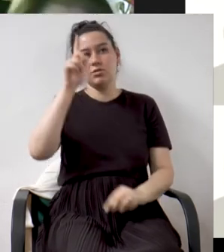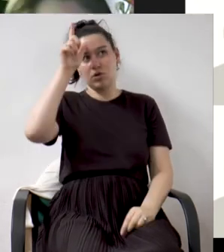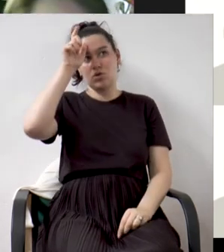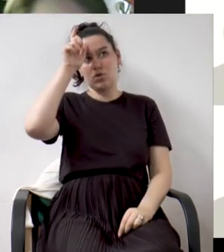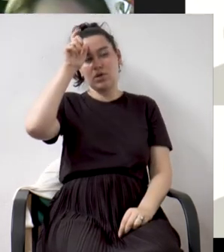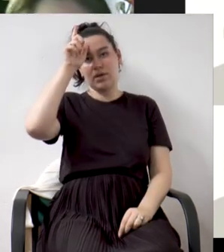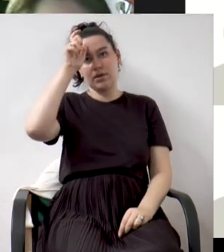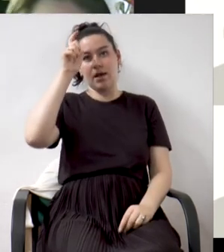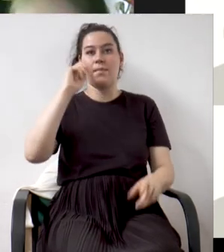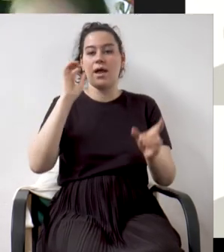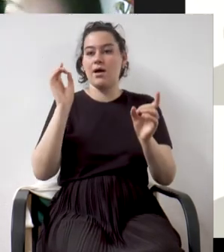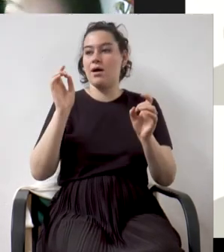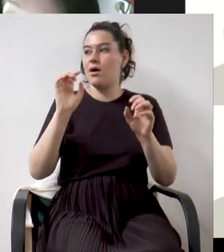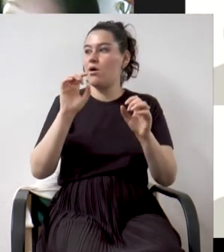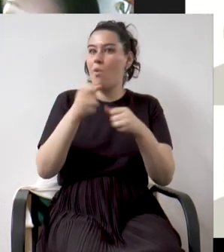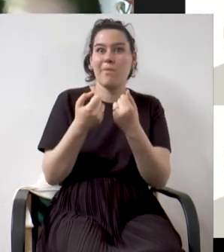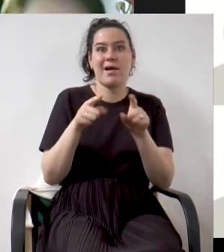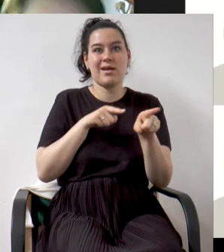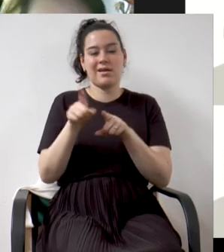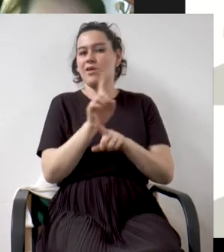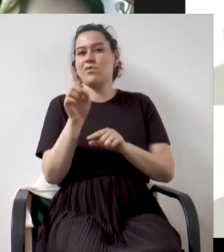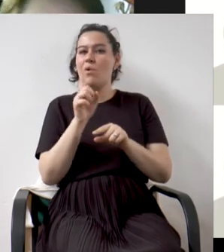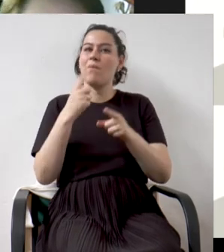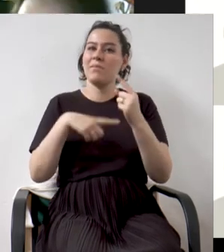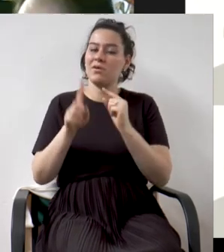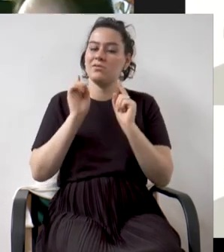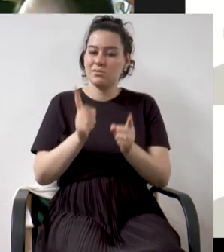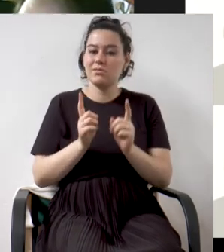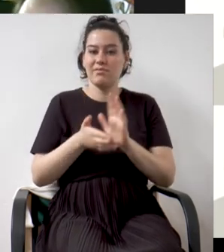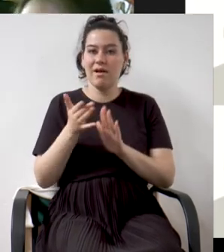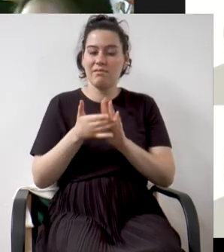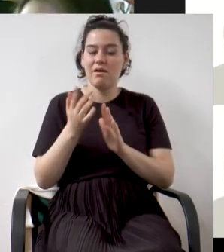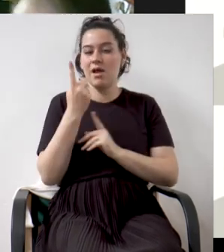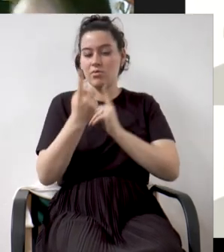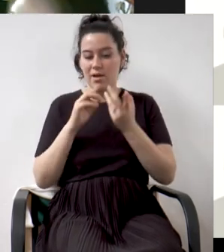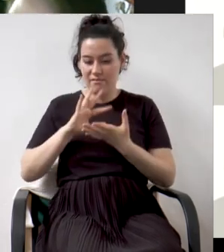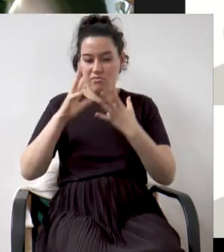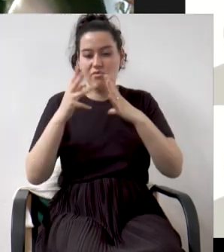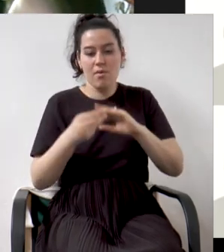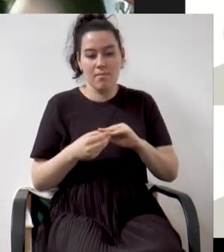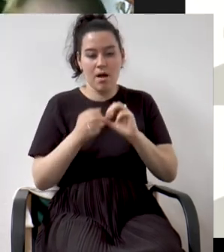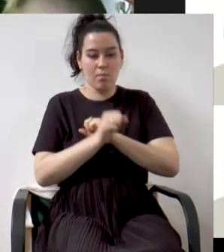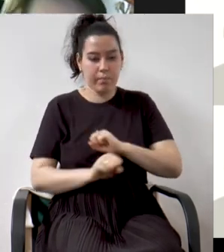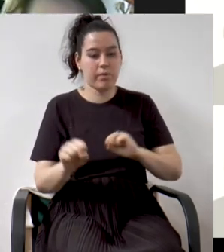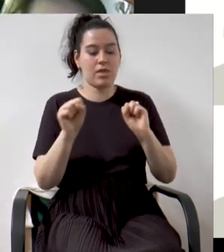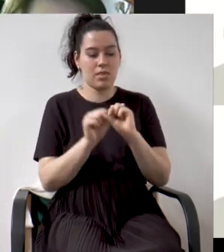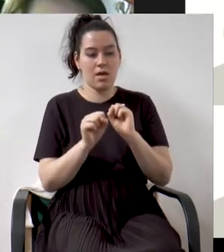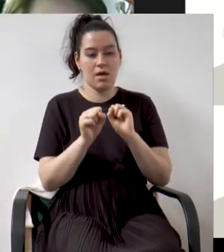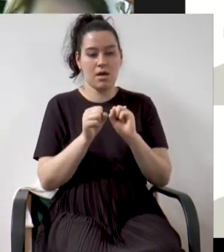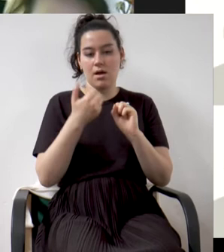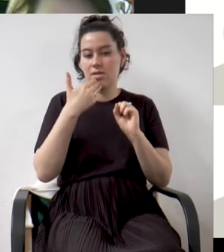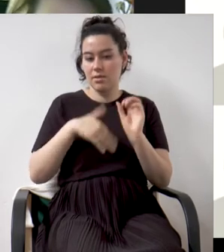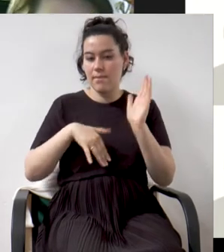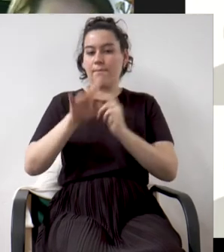a desnudar carreras, pero sí que nos va a permitir, en cierta forma, acercarnos más a lo que